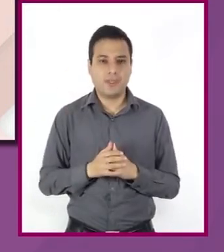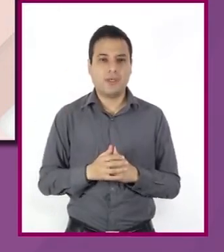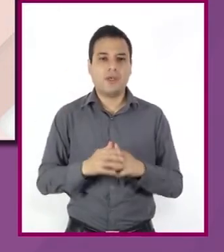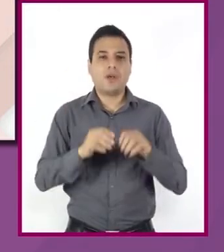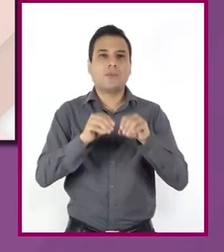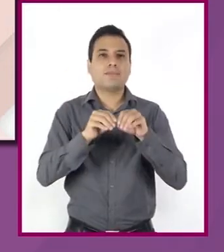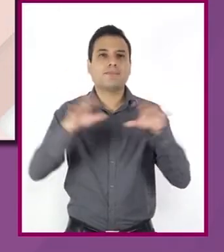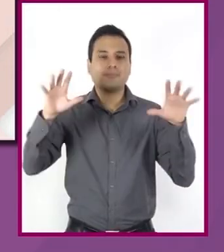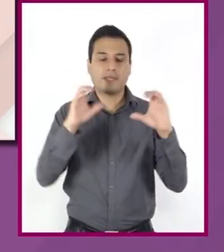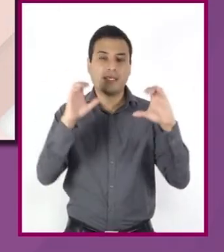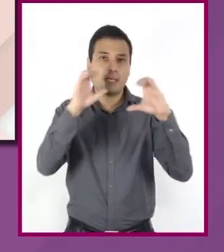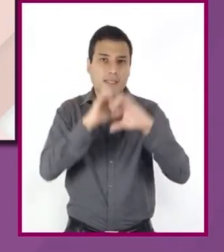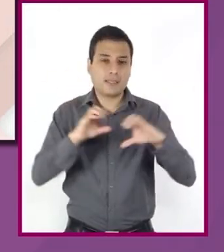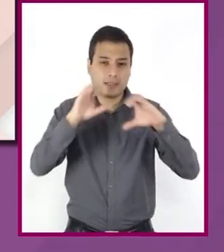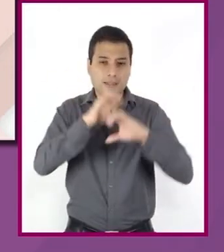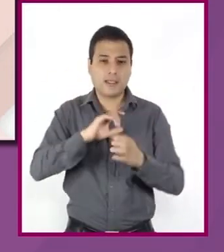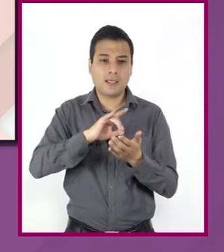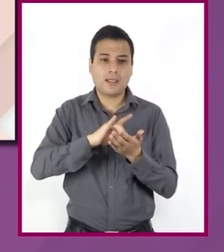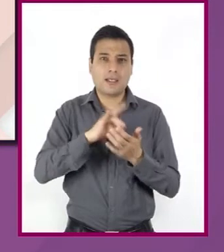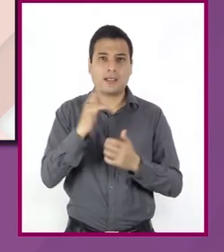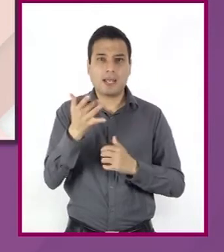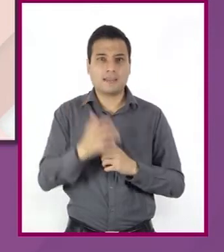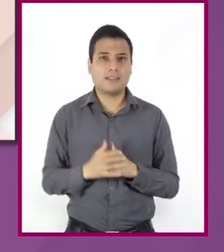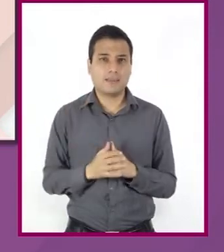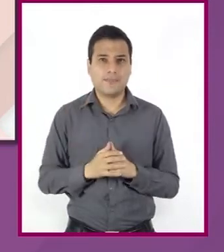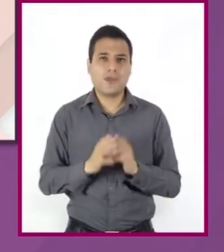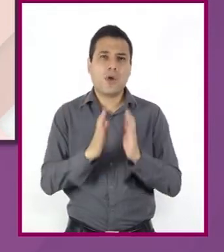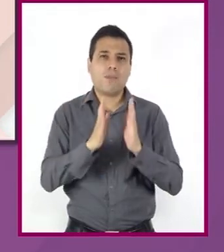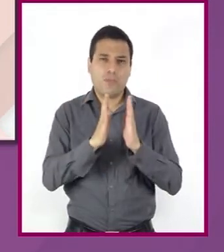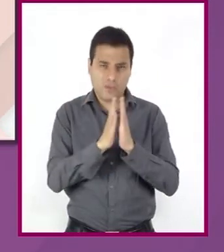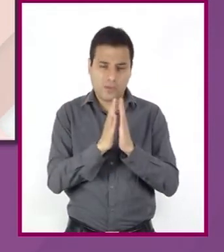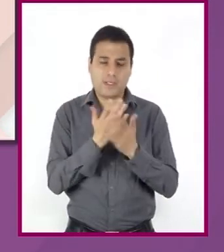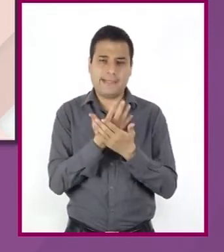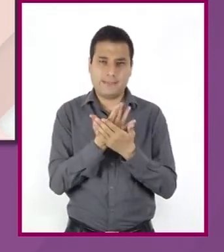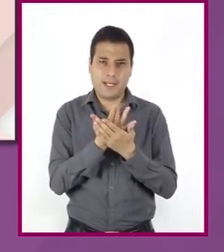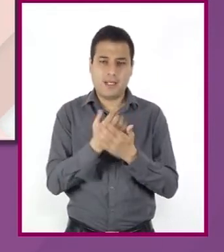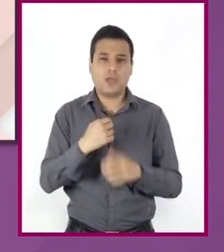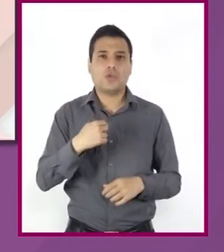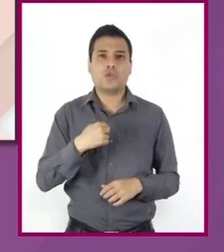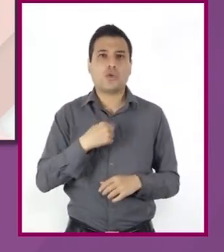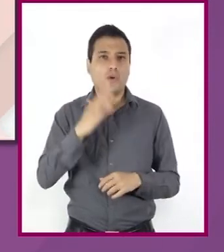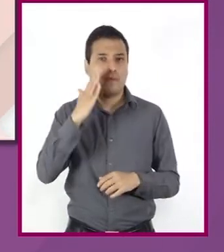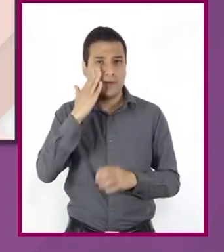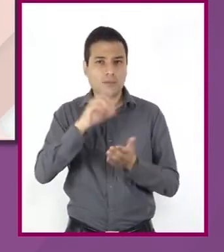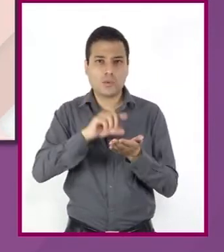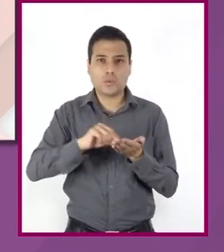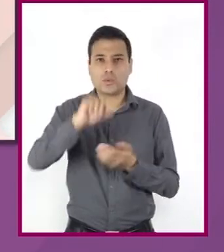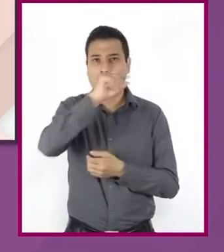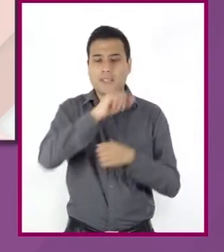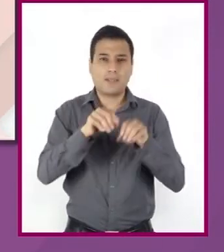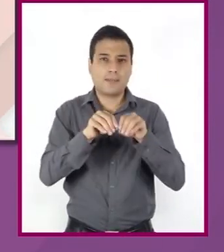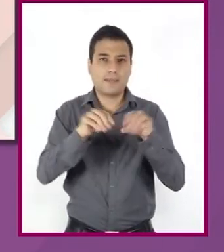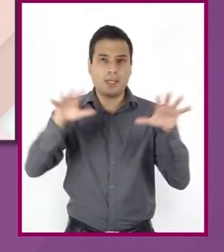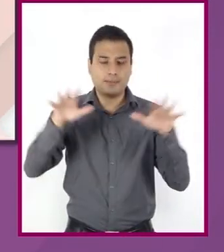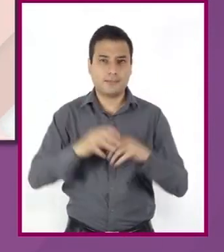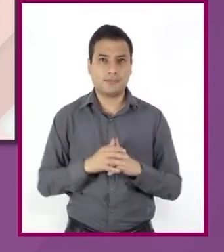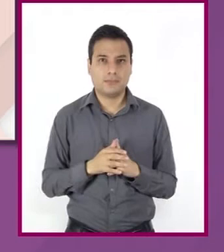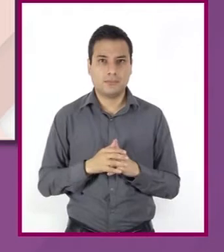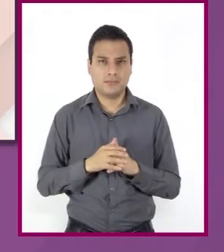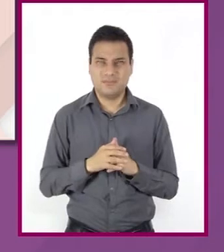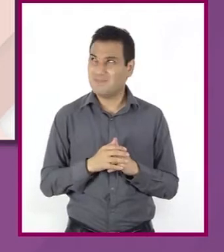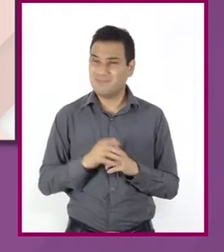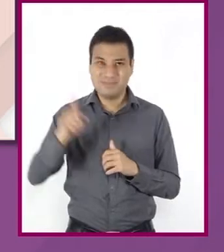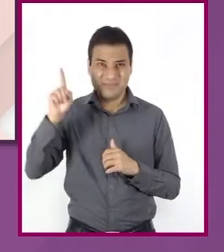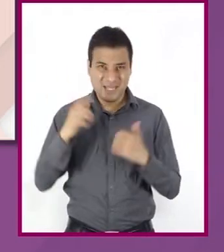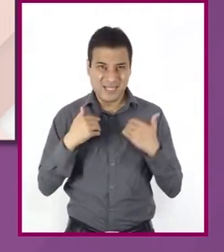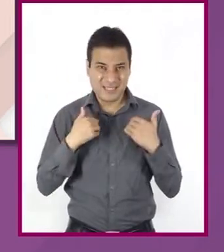público y les decía: denme un momento mientras lo publico en mis redes sociales. ¿Qué entendieron del texto